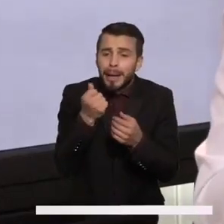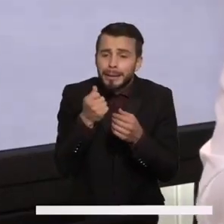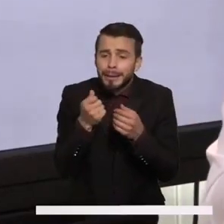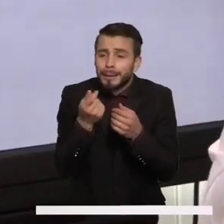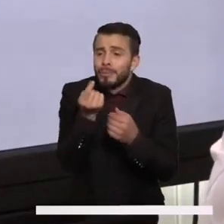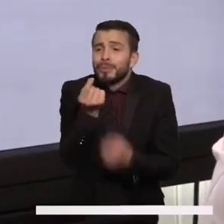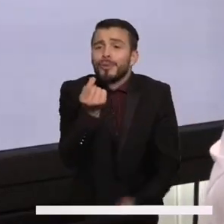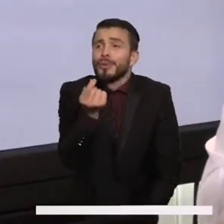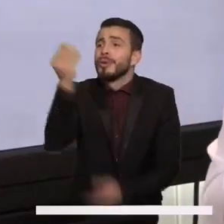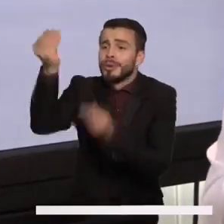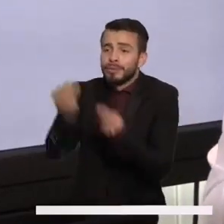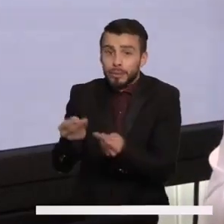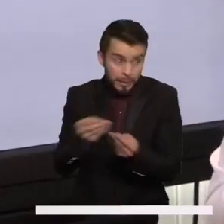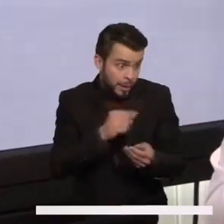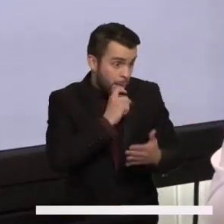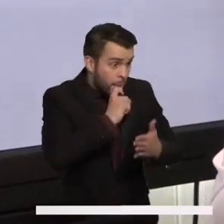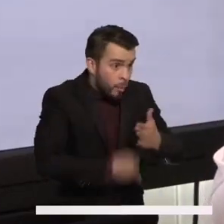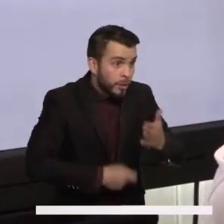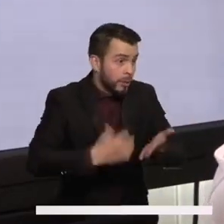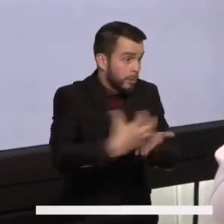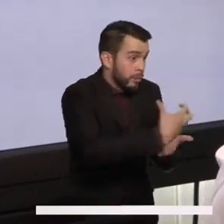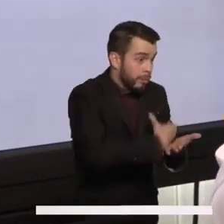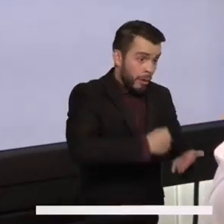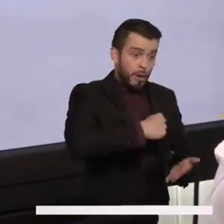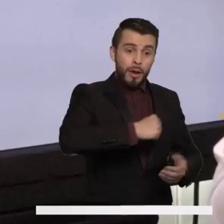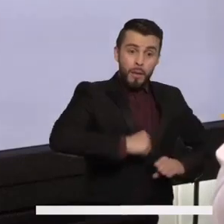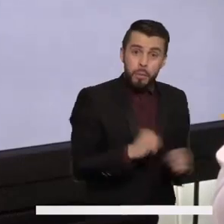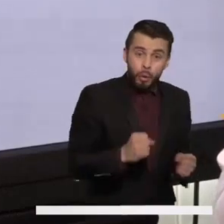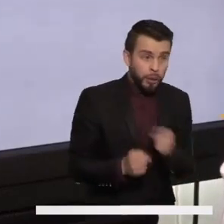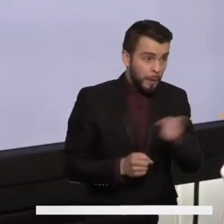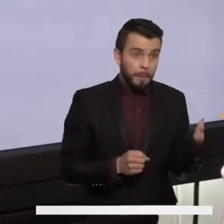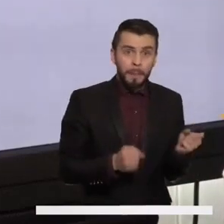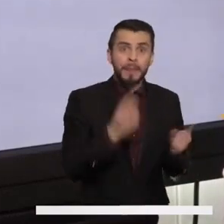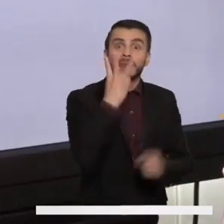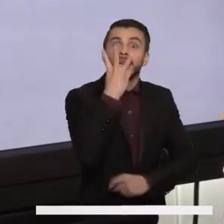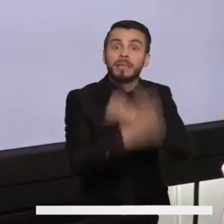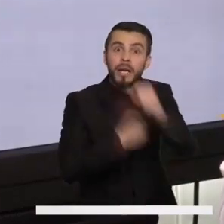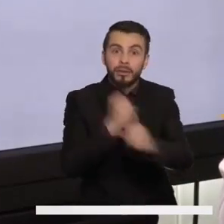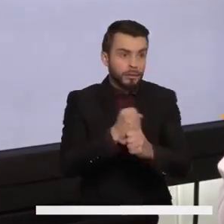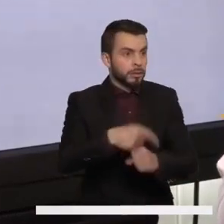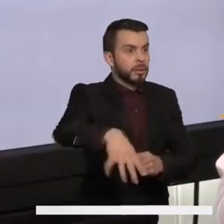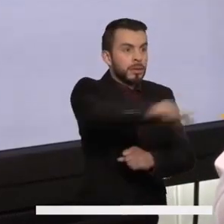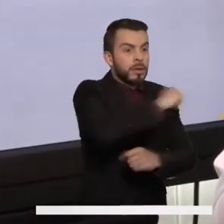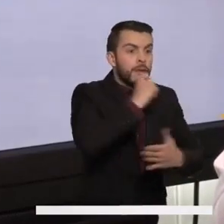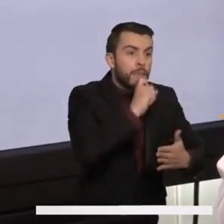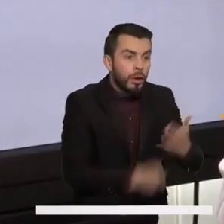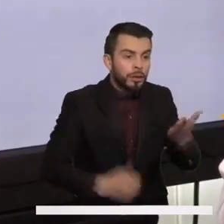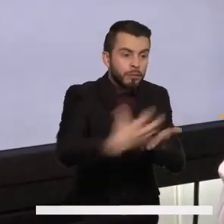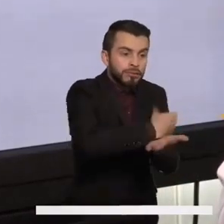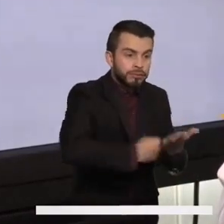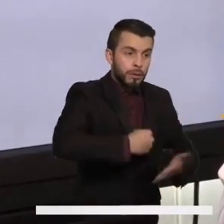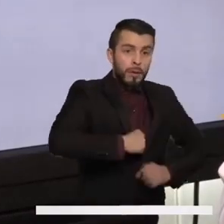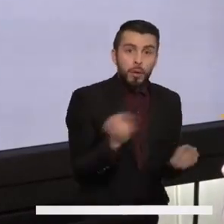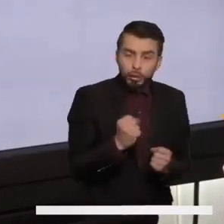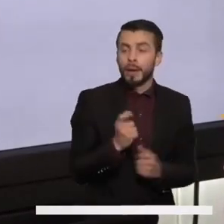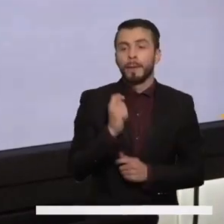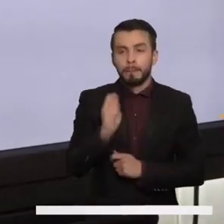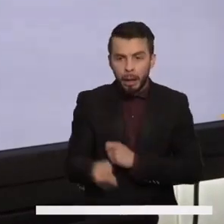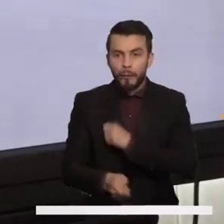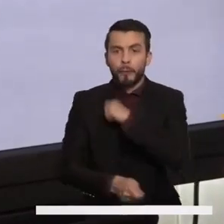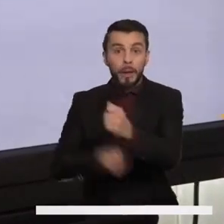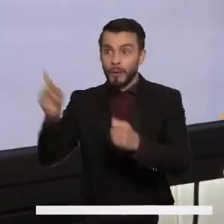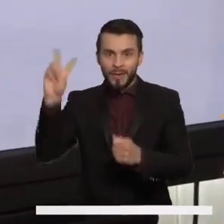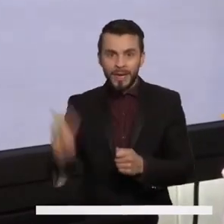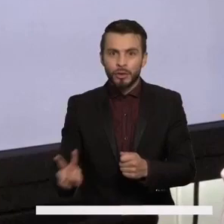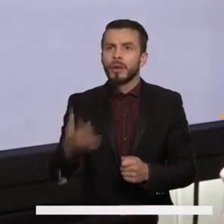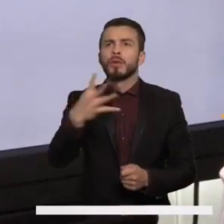impuestos de los bogotanos sin chistar llevamos tres años pagando eso a 450 mil